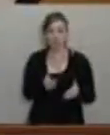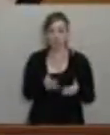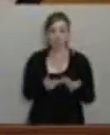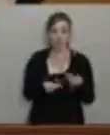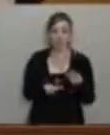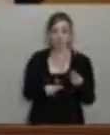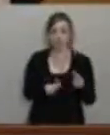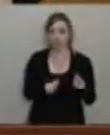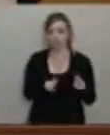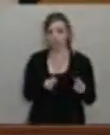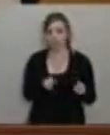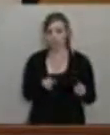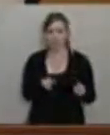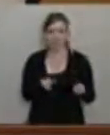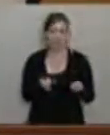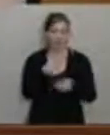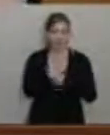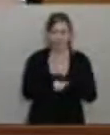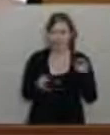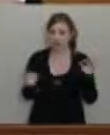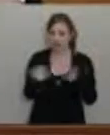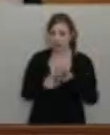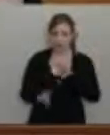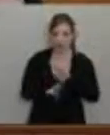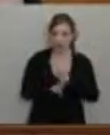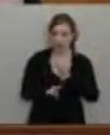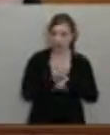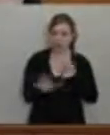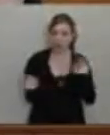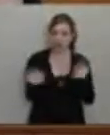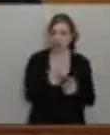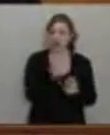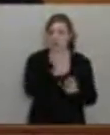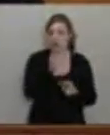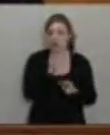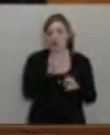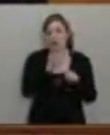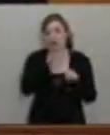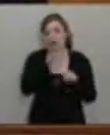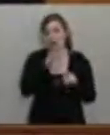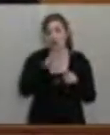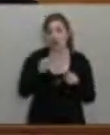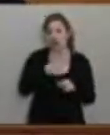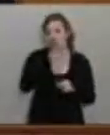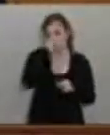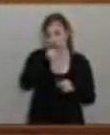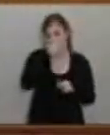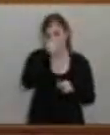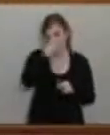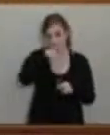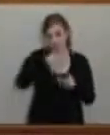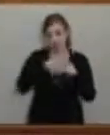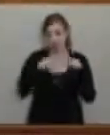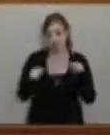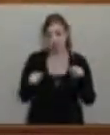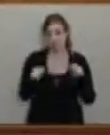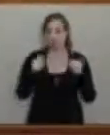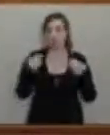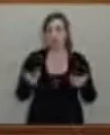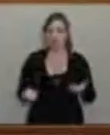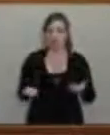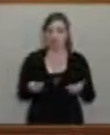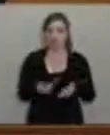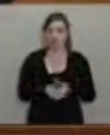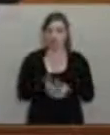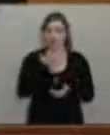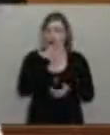digamos, ni con naturalidad ni con continuidad en los tiempos del socialismo en Asturias. Por ejemplo, cuando habla